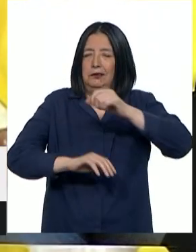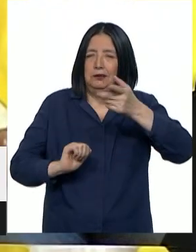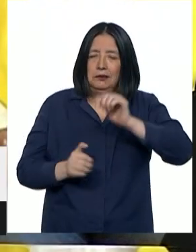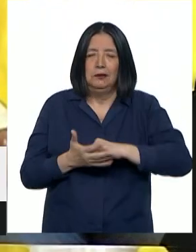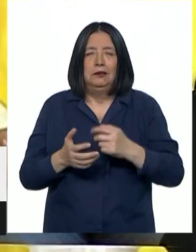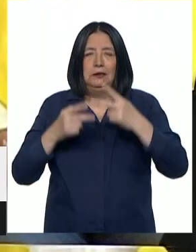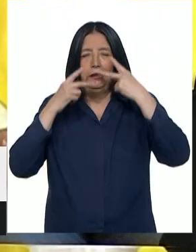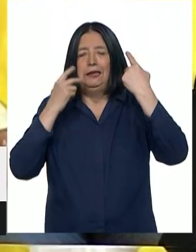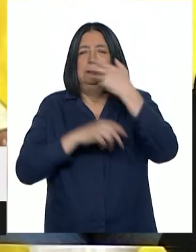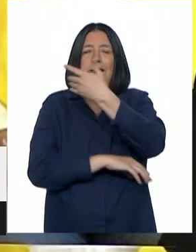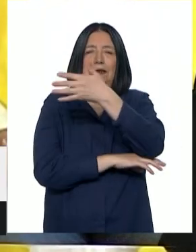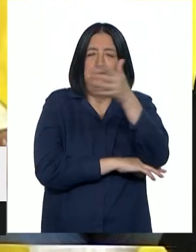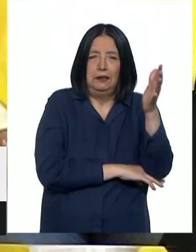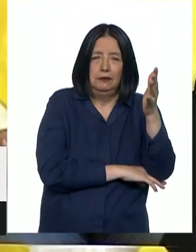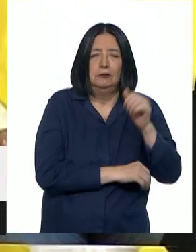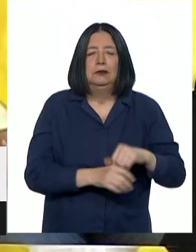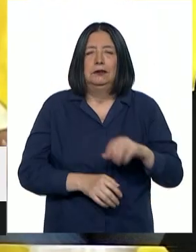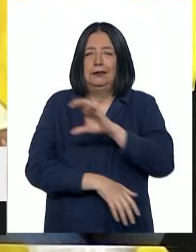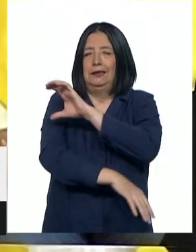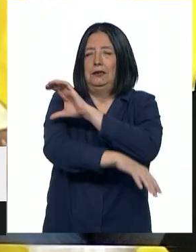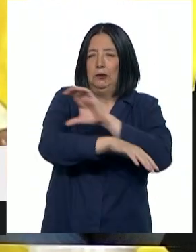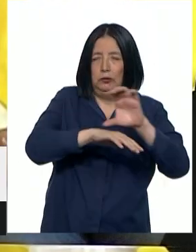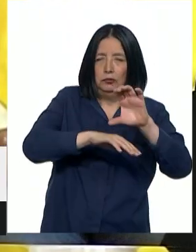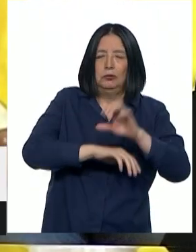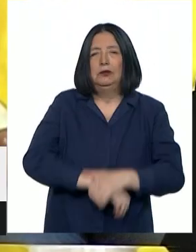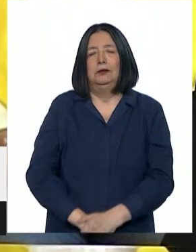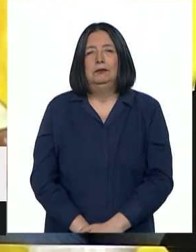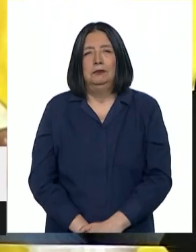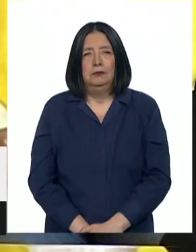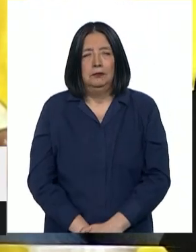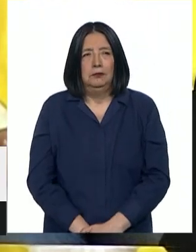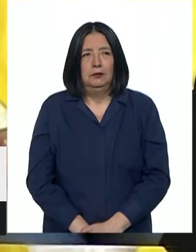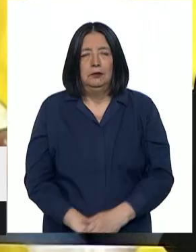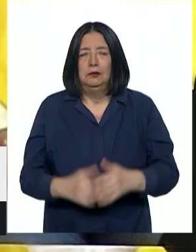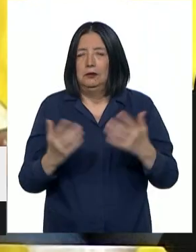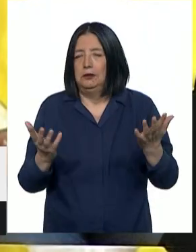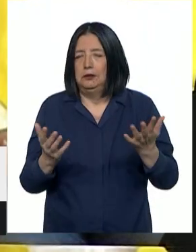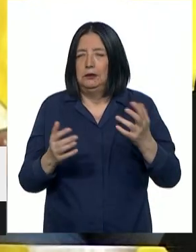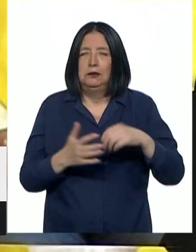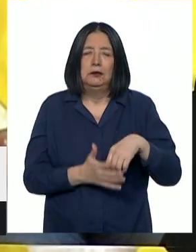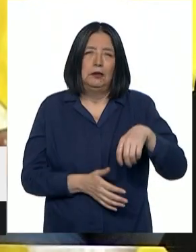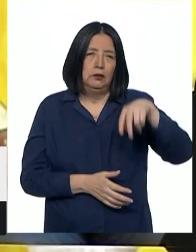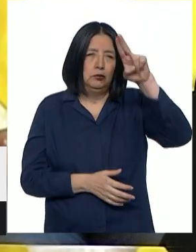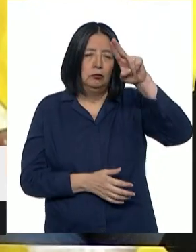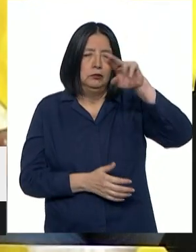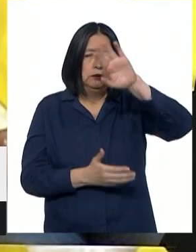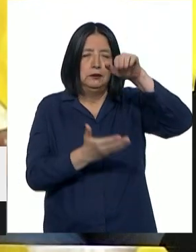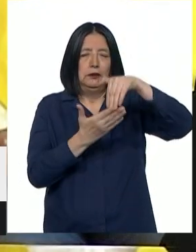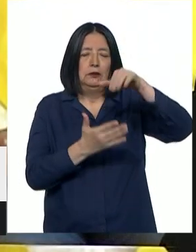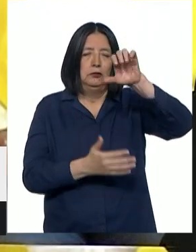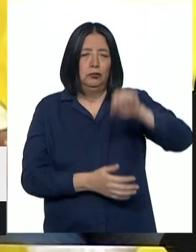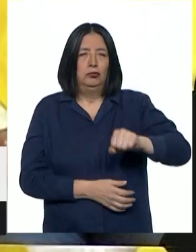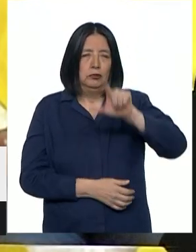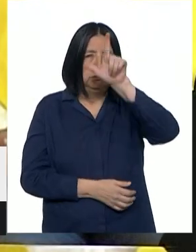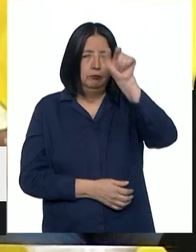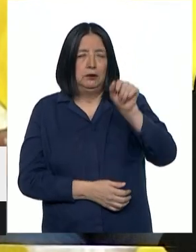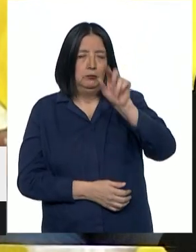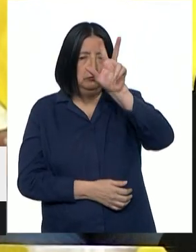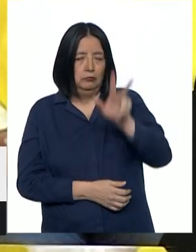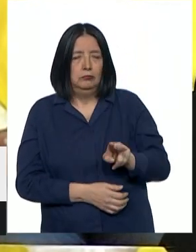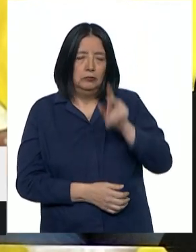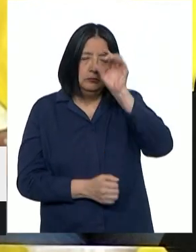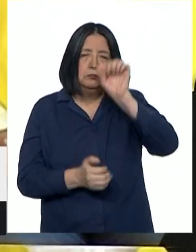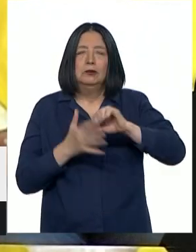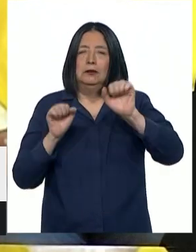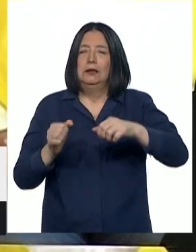nuestra selva, de nuestra costa, de nuestro norte, centro y sur, a todos,